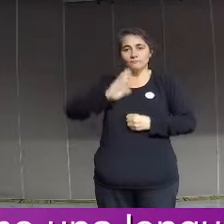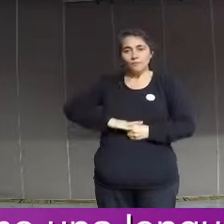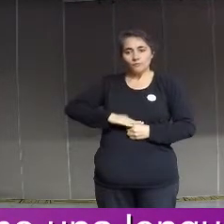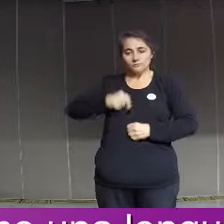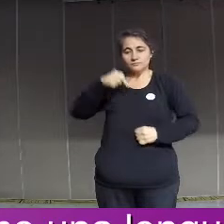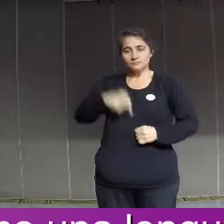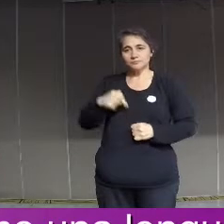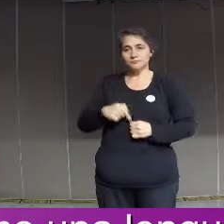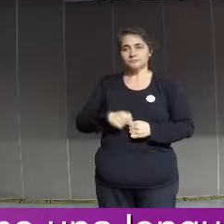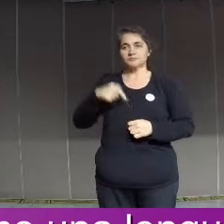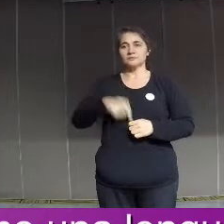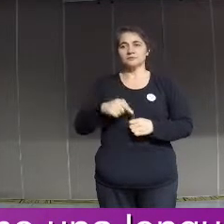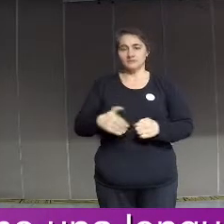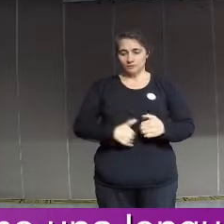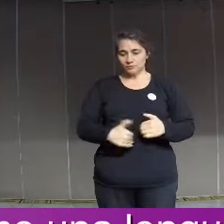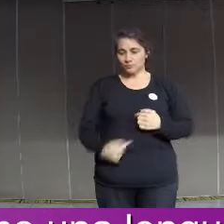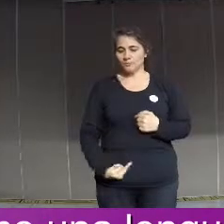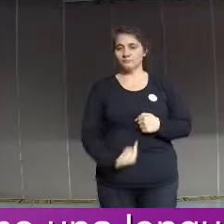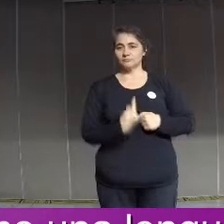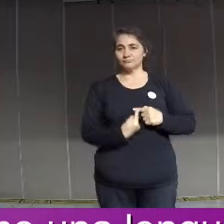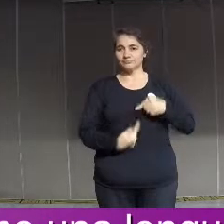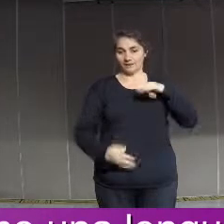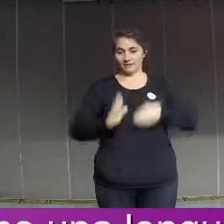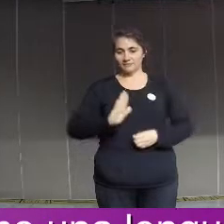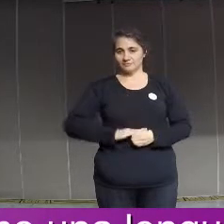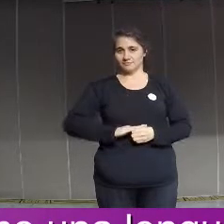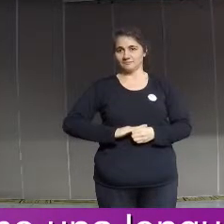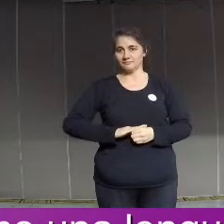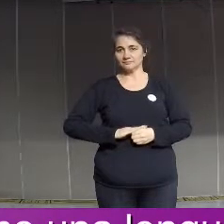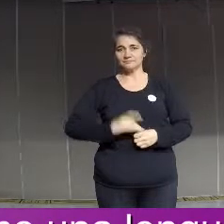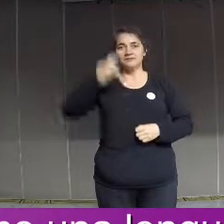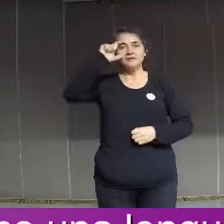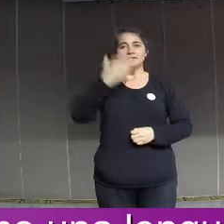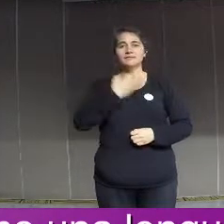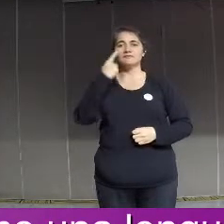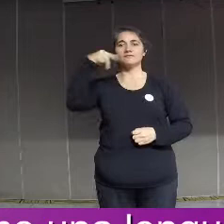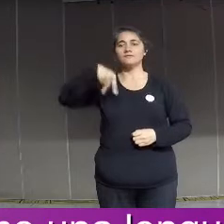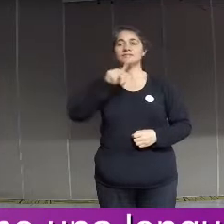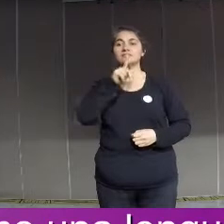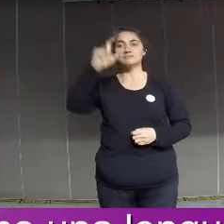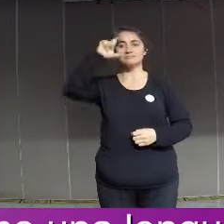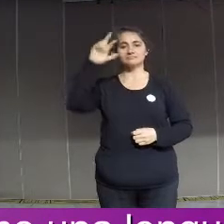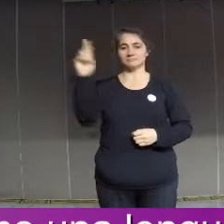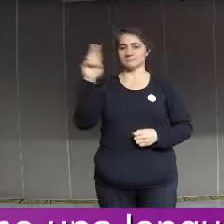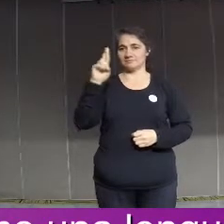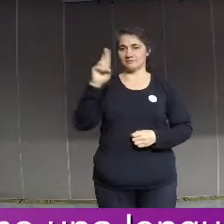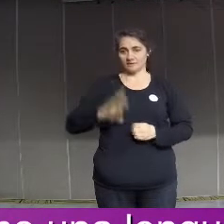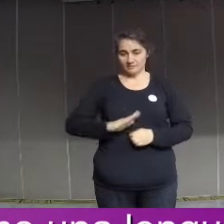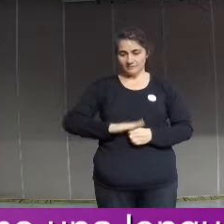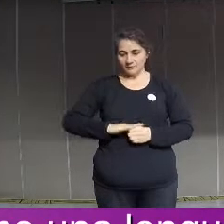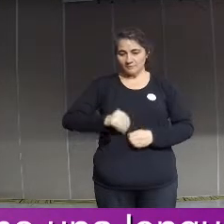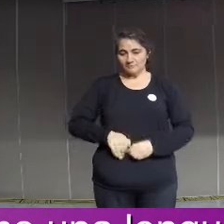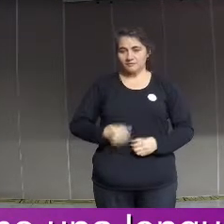esofágica es el esfínter esofágico superior. El esfínter esofágico superior se mueve lo que nosotros llamamos